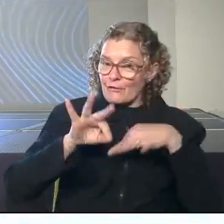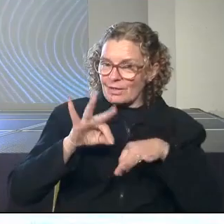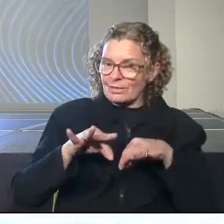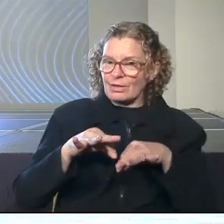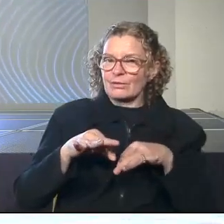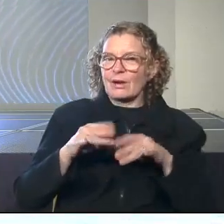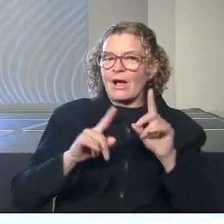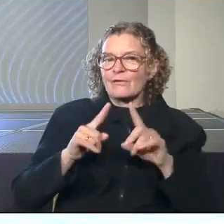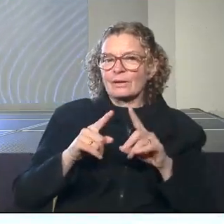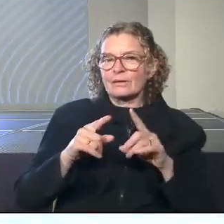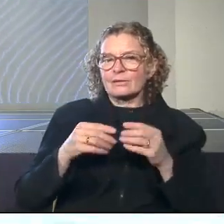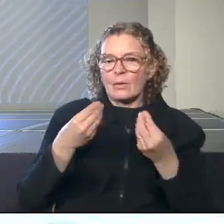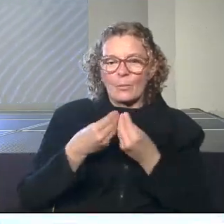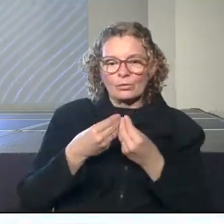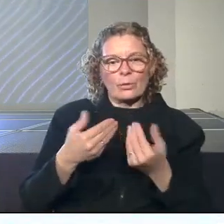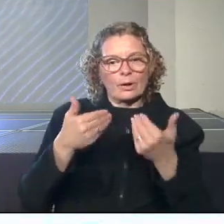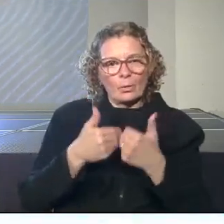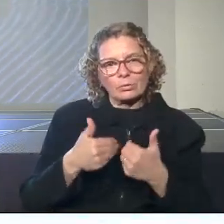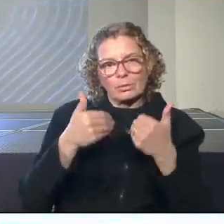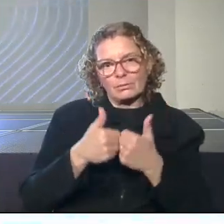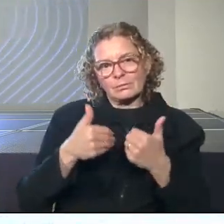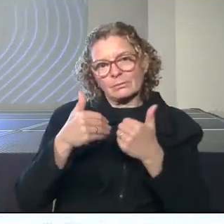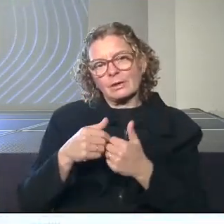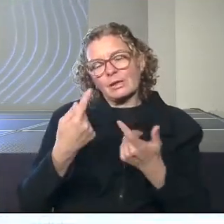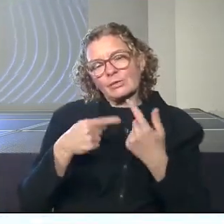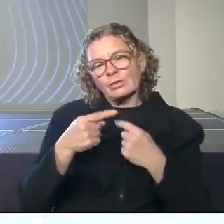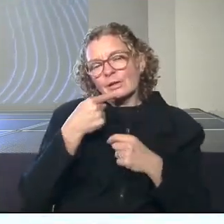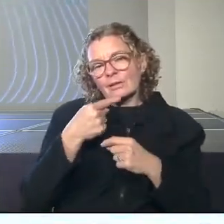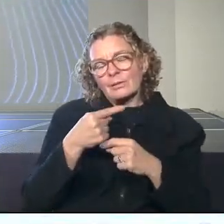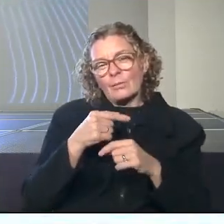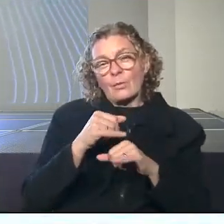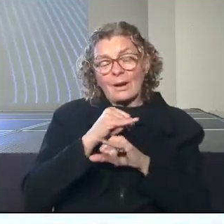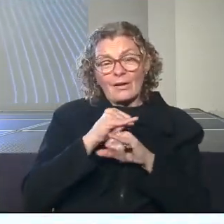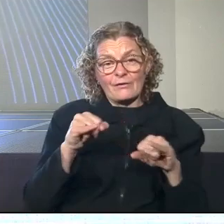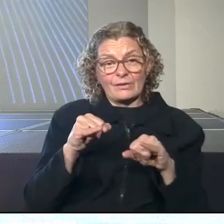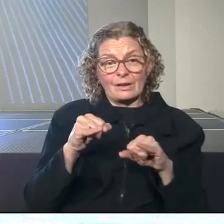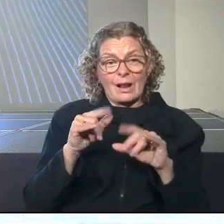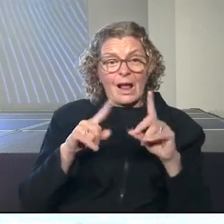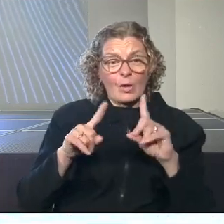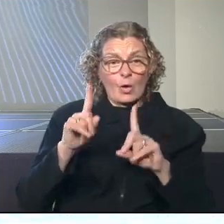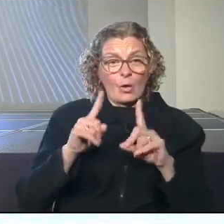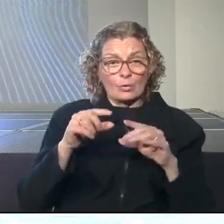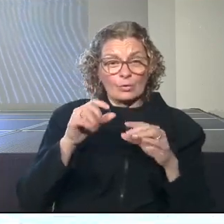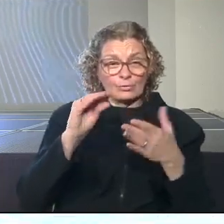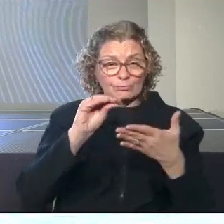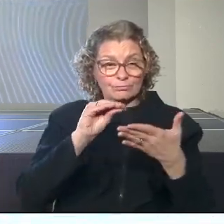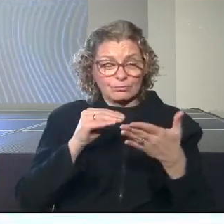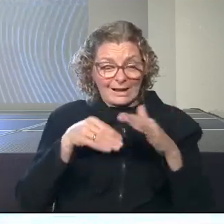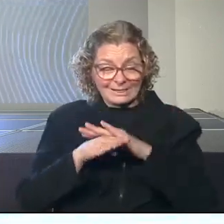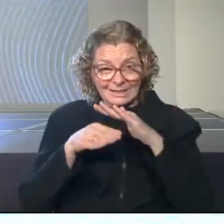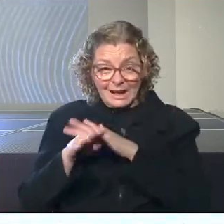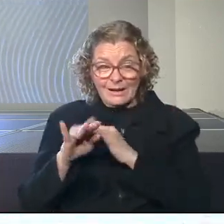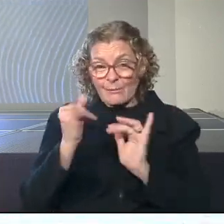se recibe mucho caudal de preguntas. Y entonces les dejamos para al final de la presentación algunos links donde van a poder acceder a mucha